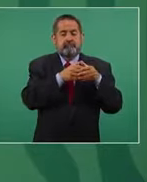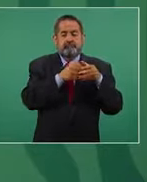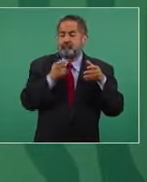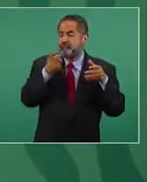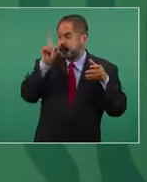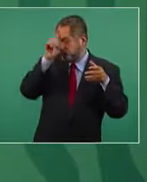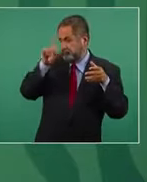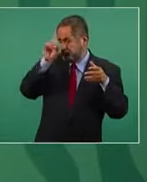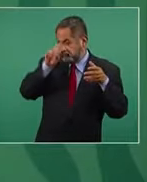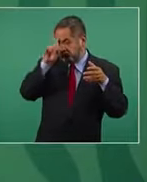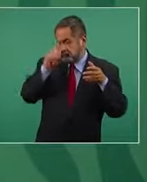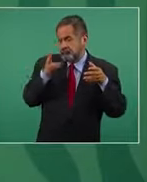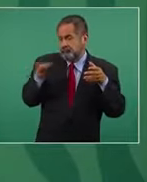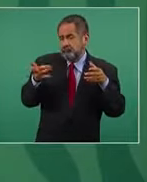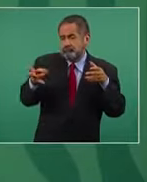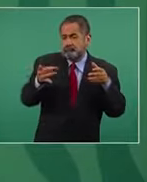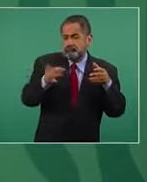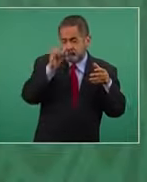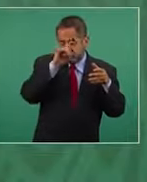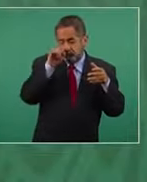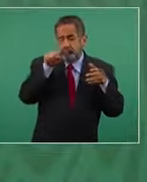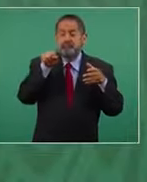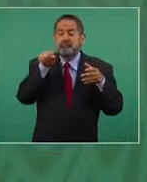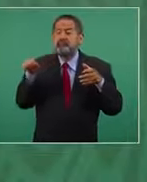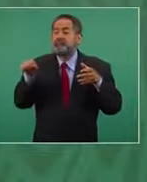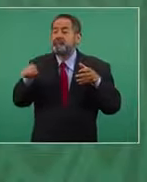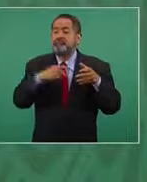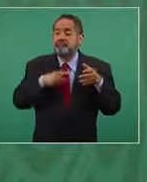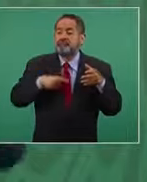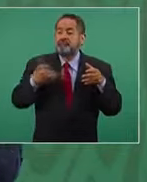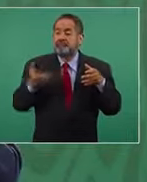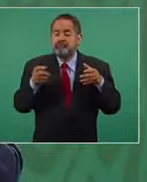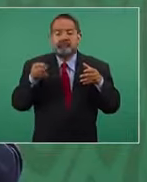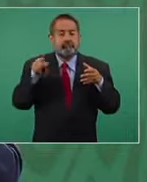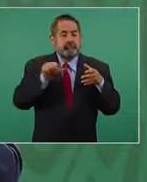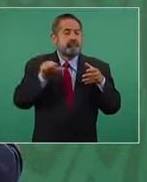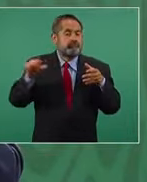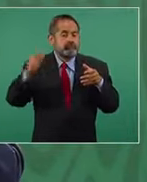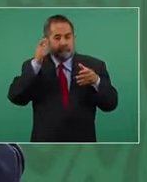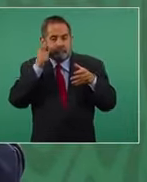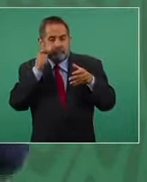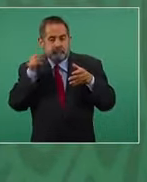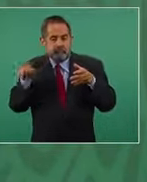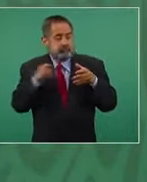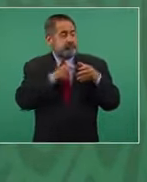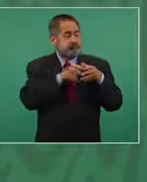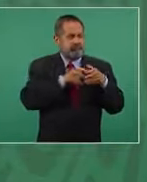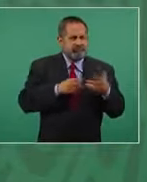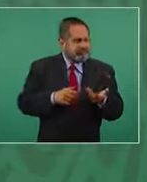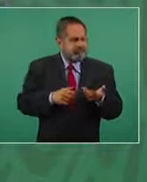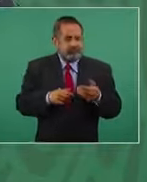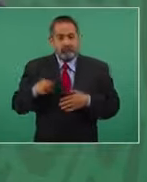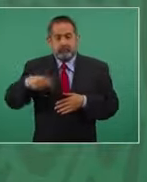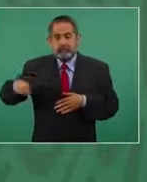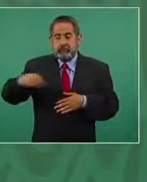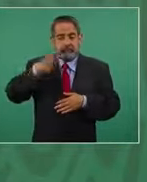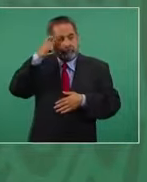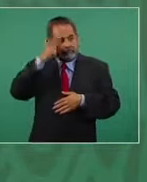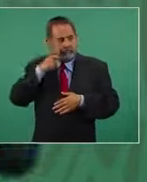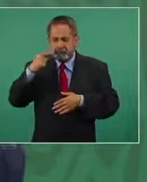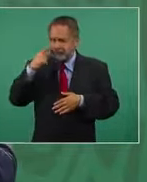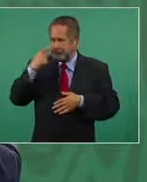recomendando lo que tenía que hacer el pueblo de Guerrero. Y como el pueblo de Guerrero tomó una